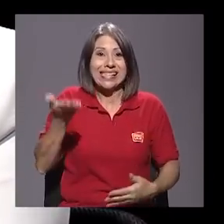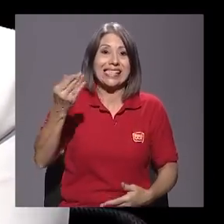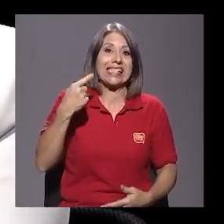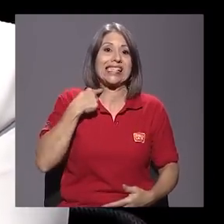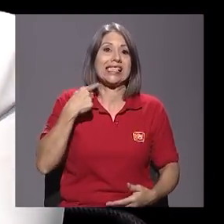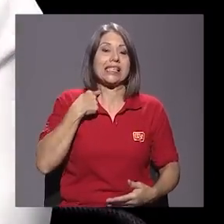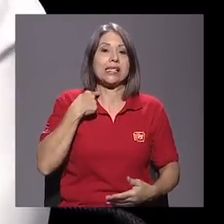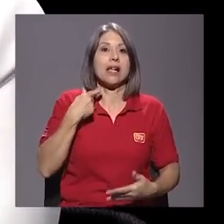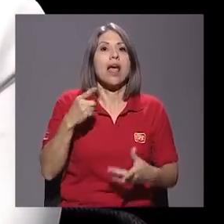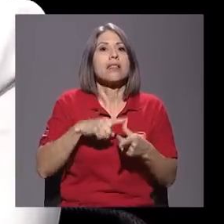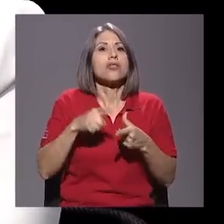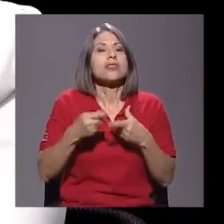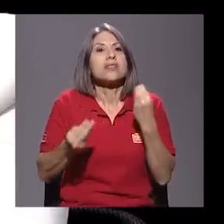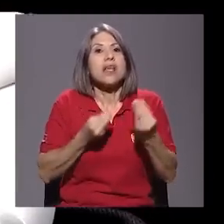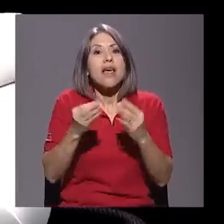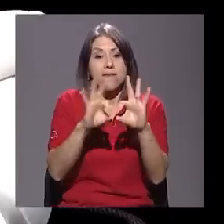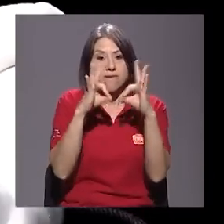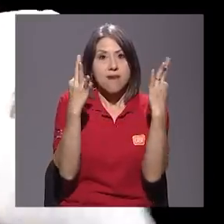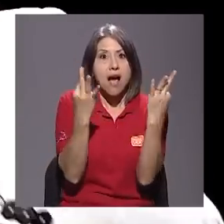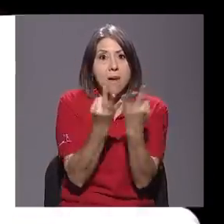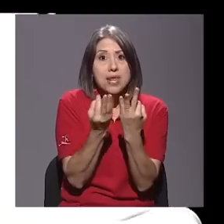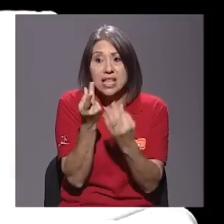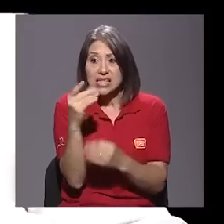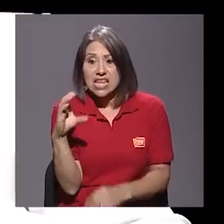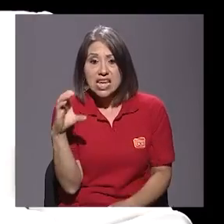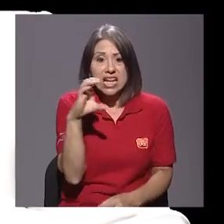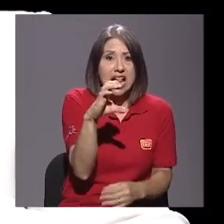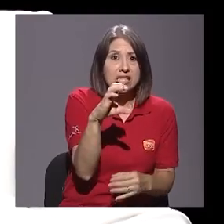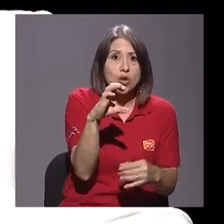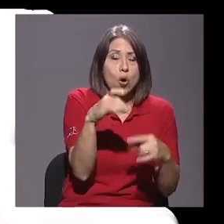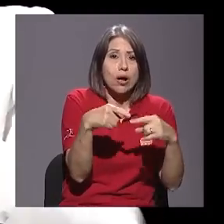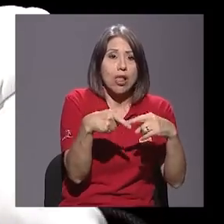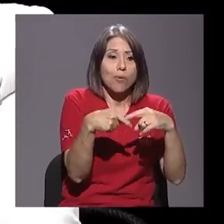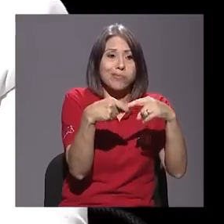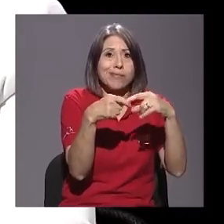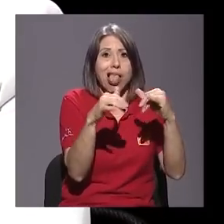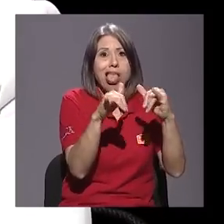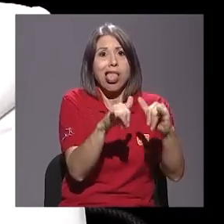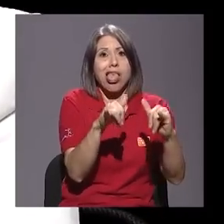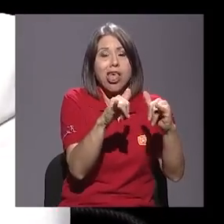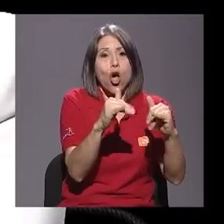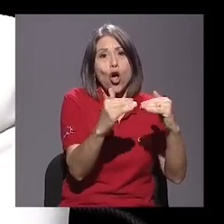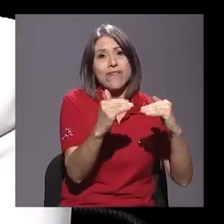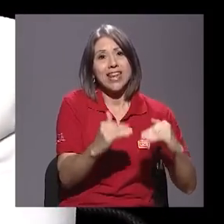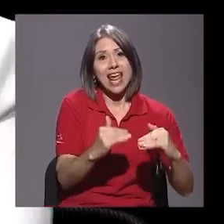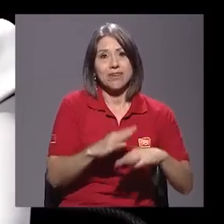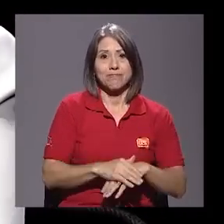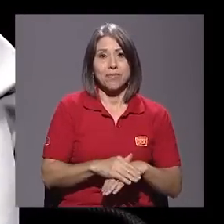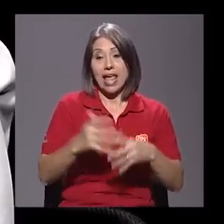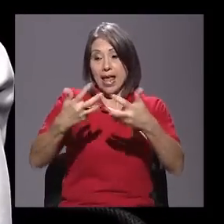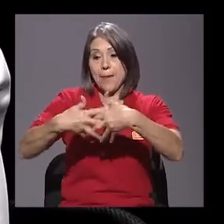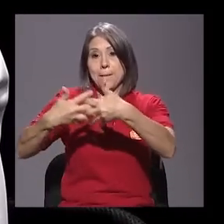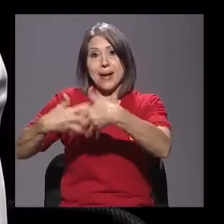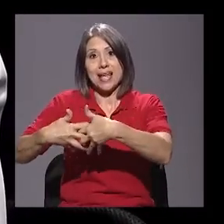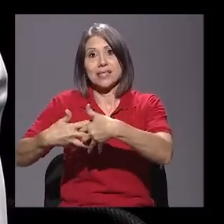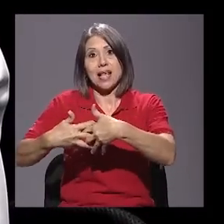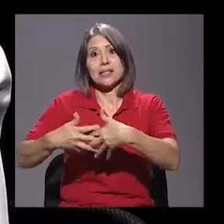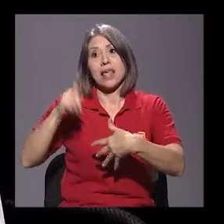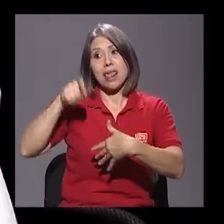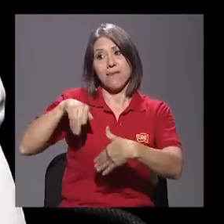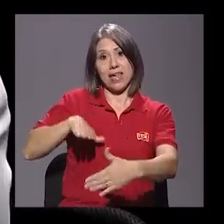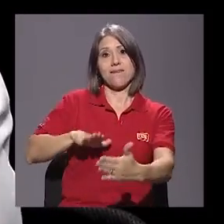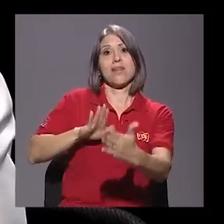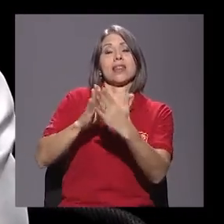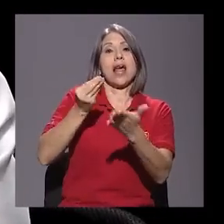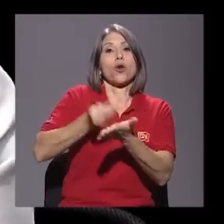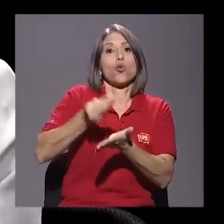hogares que tienen un ingreso real estancado o inferior. Empresas que tienen que enfrentar consumidores, en el caso de las locales,